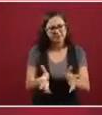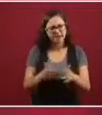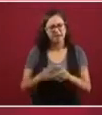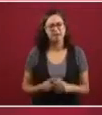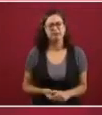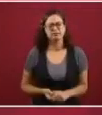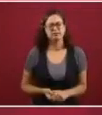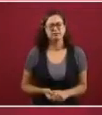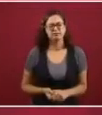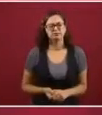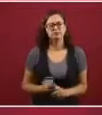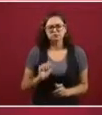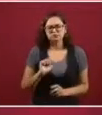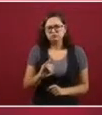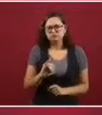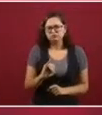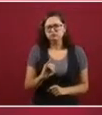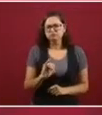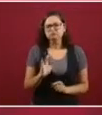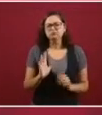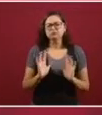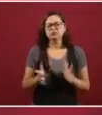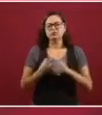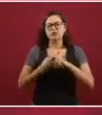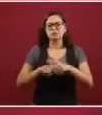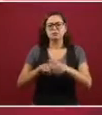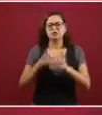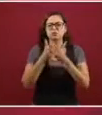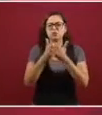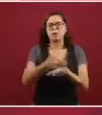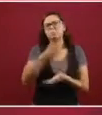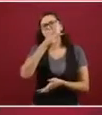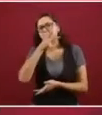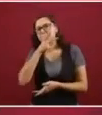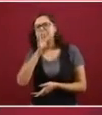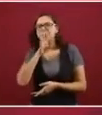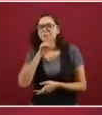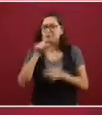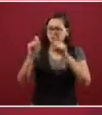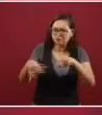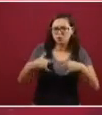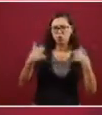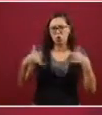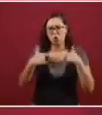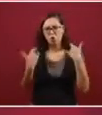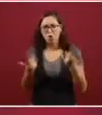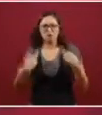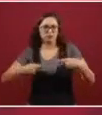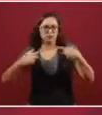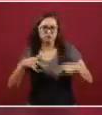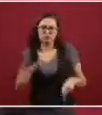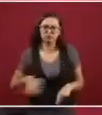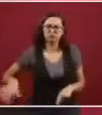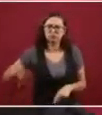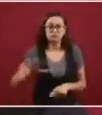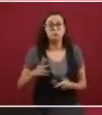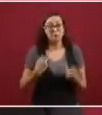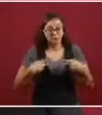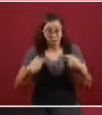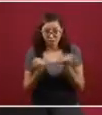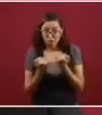nos están ayudando los padres, los mismos muchachos, los ciudadanos, gente como